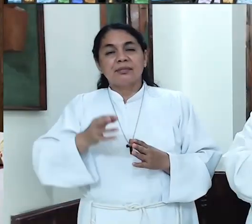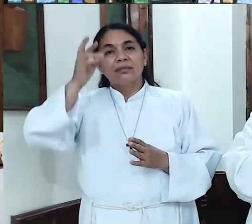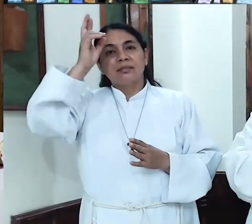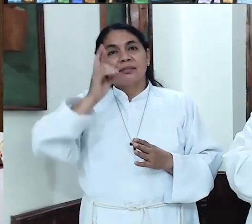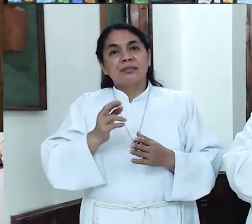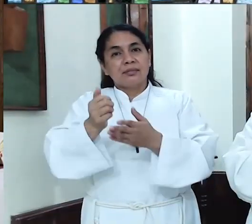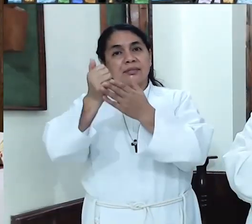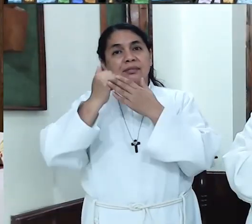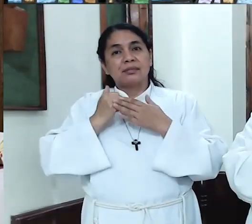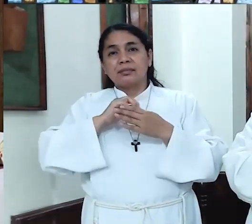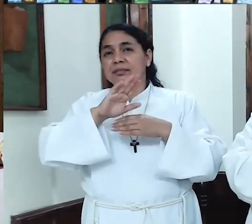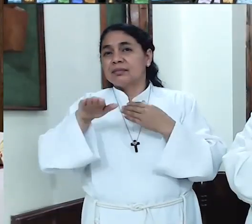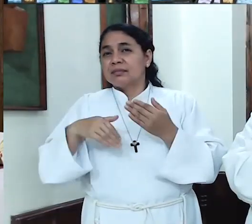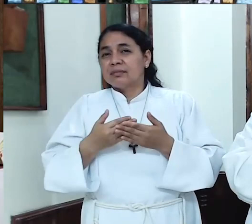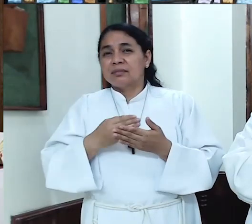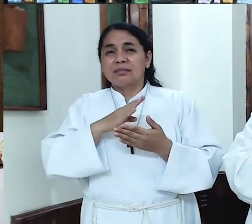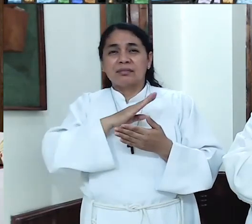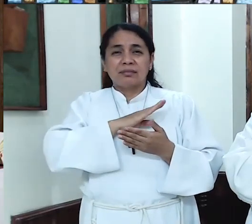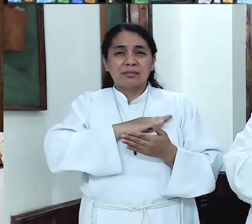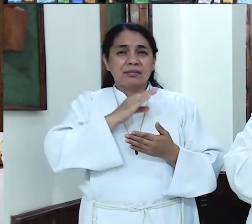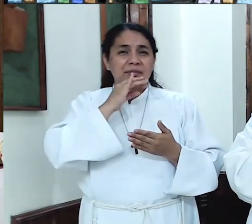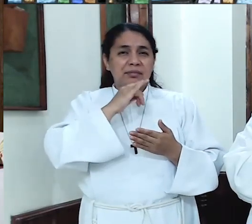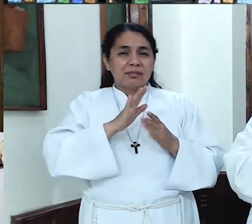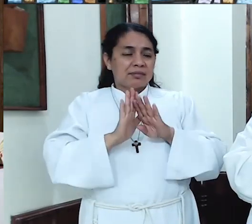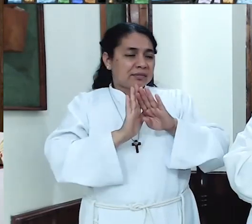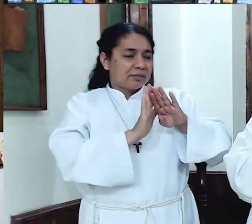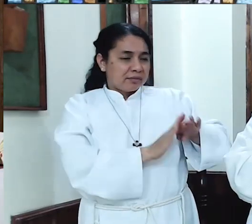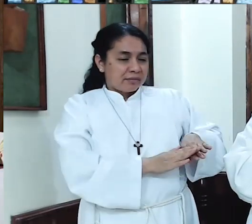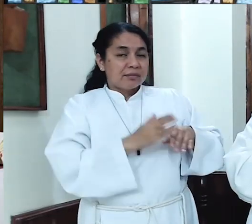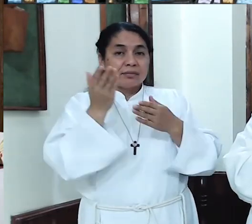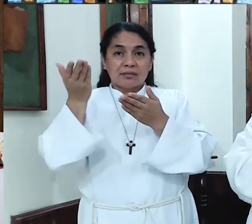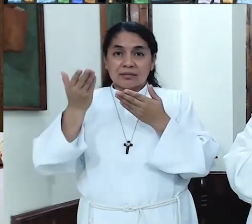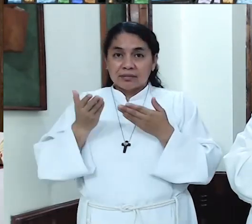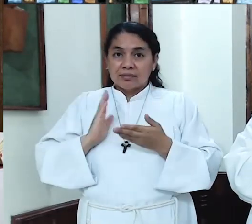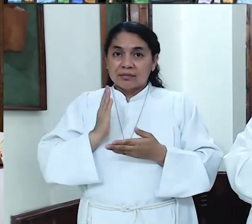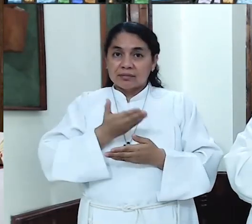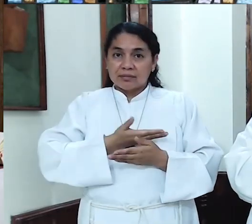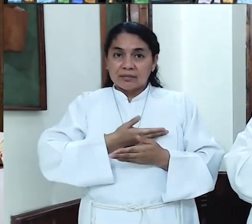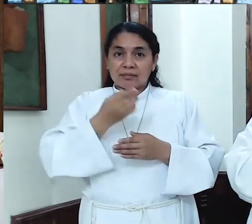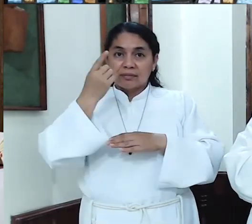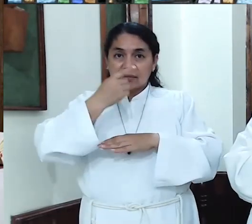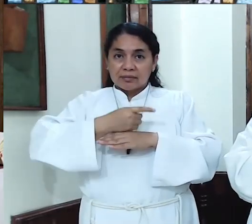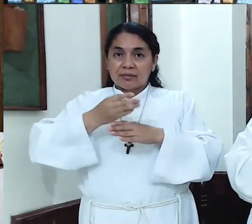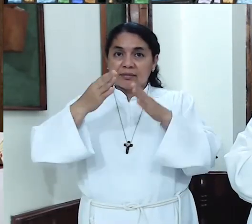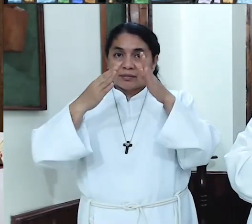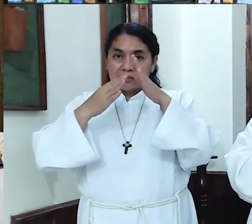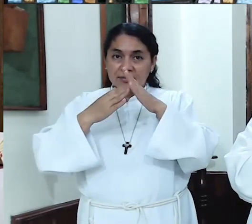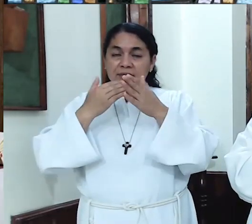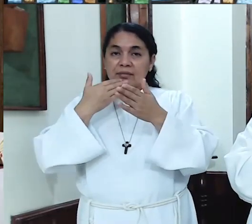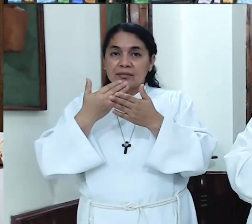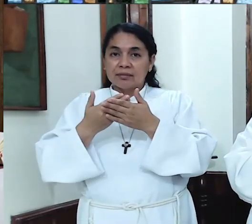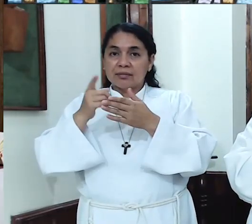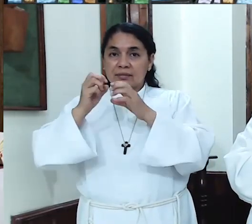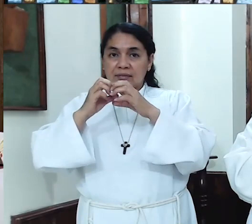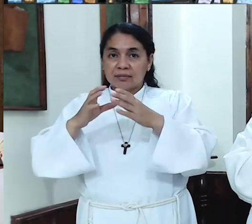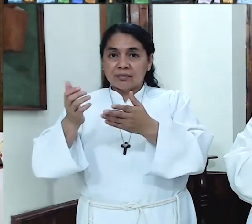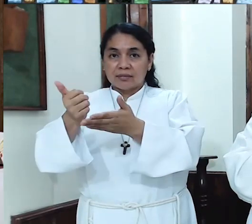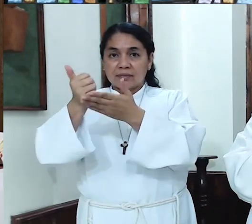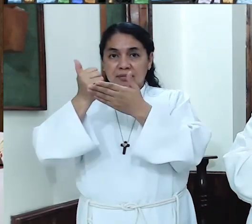Líbranos de todos los males, Señor, y concédenos la paz en nuestros días, para que, ayudados por tu